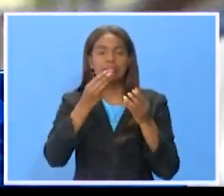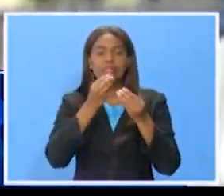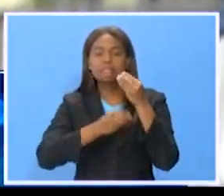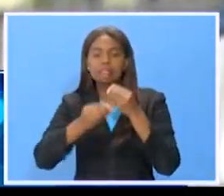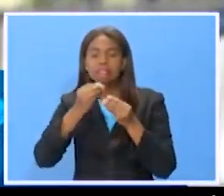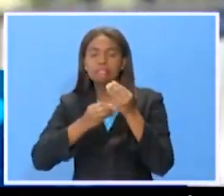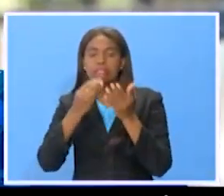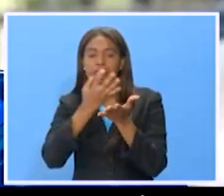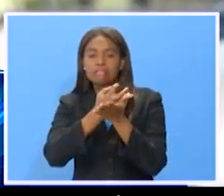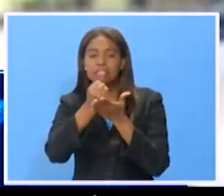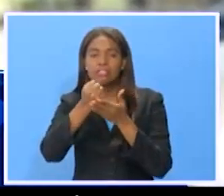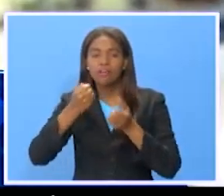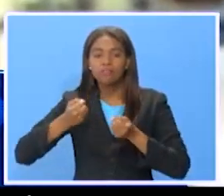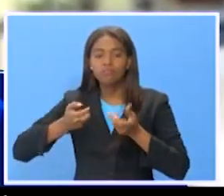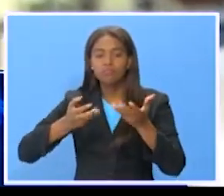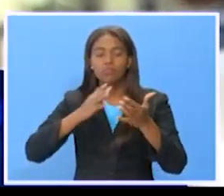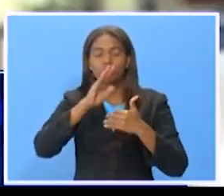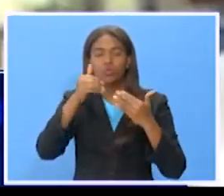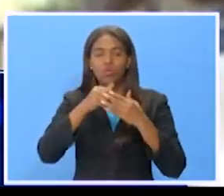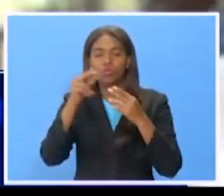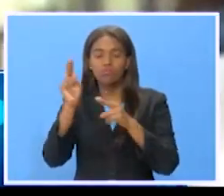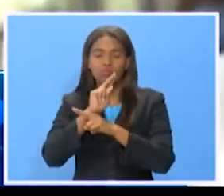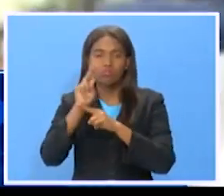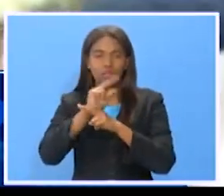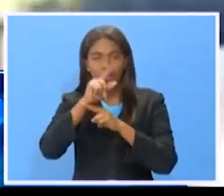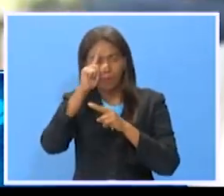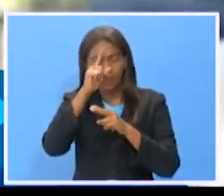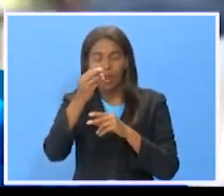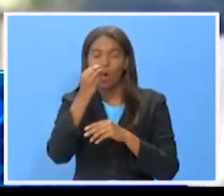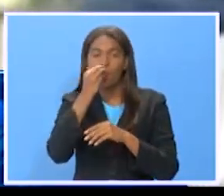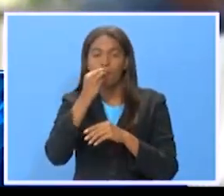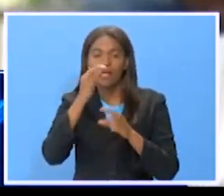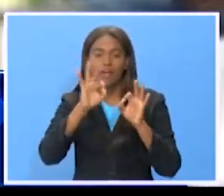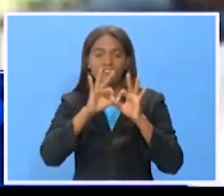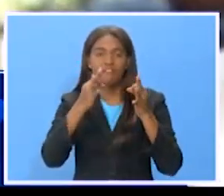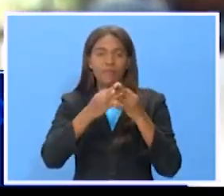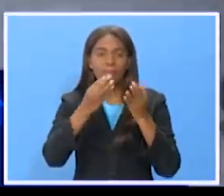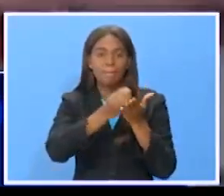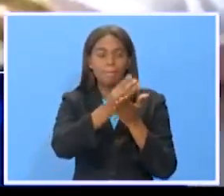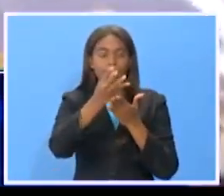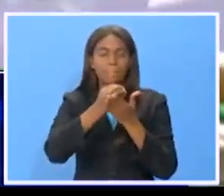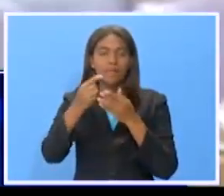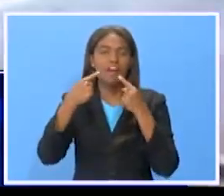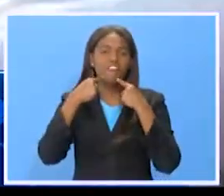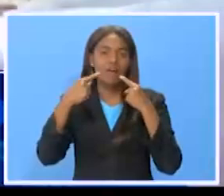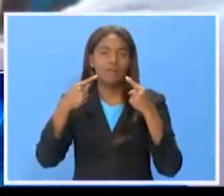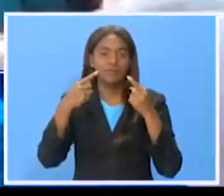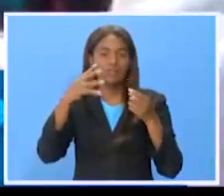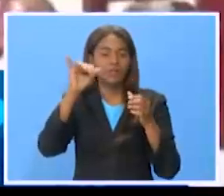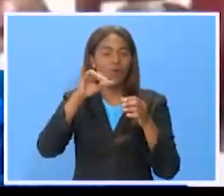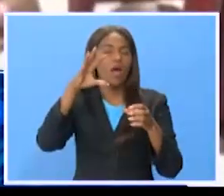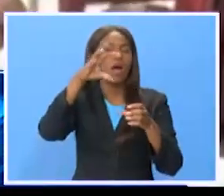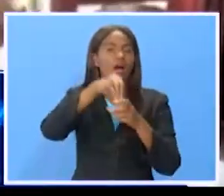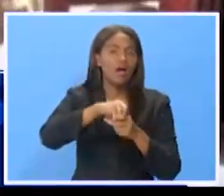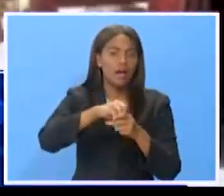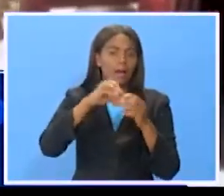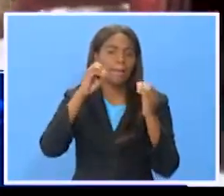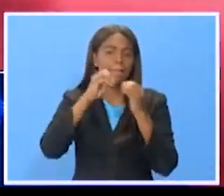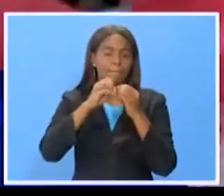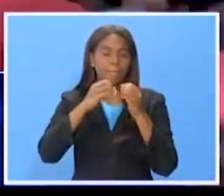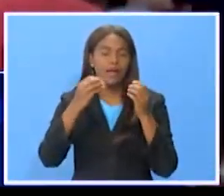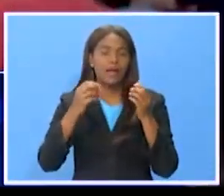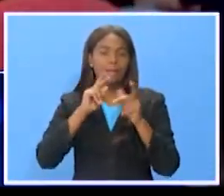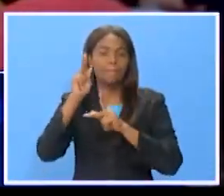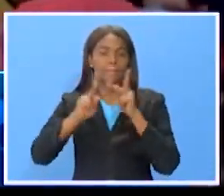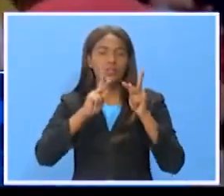recursos abastecerse de los artículos de la canasta familiar a precios populares e incluir un mayor número